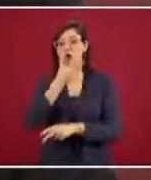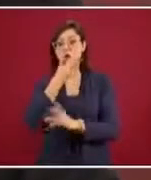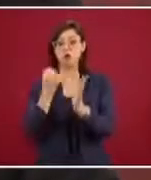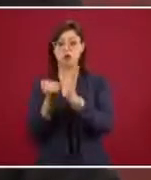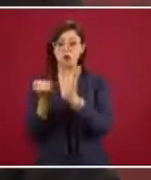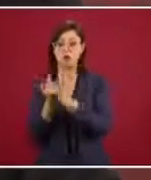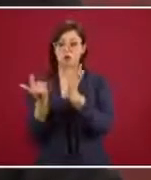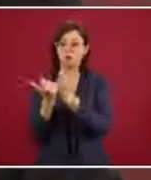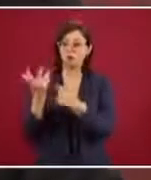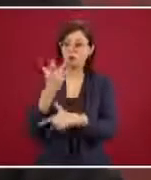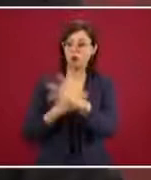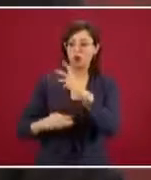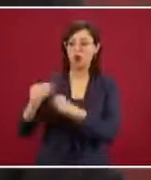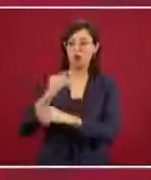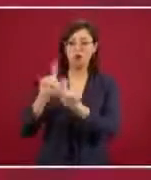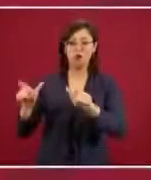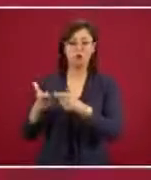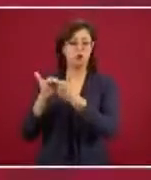el fondo